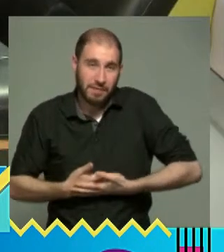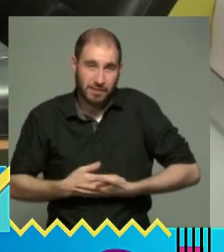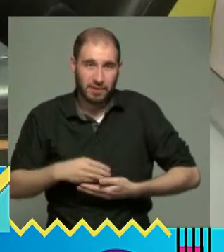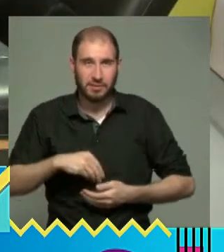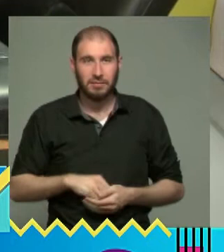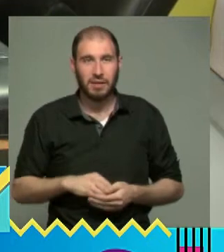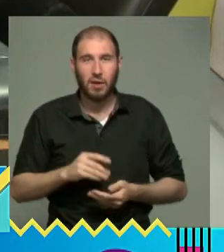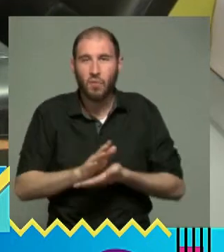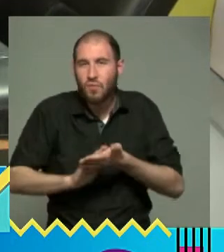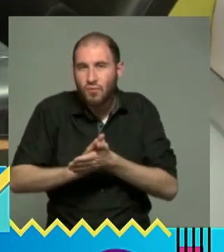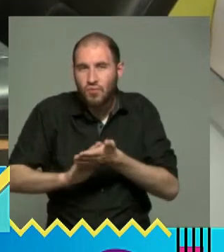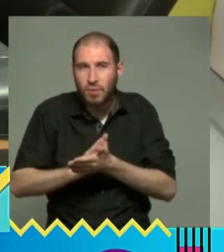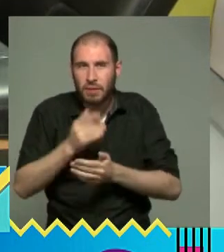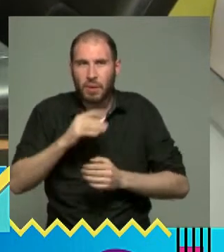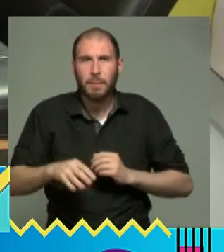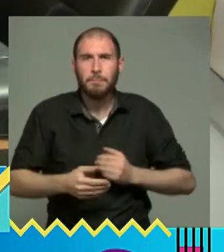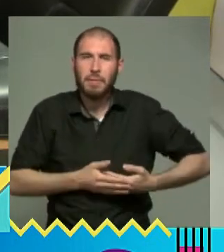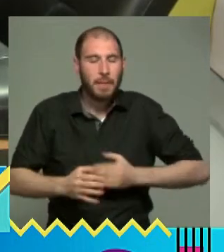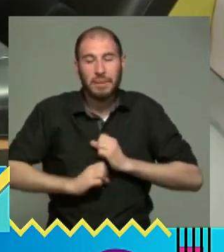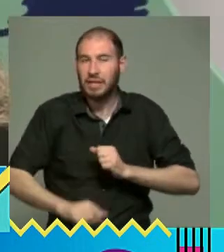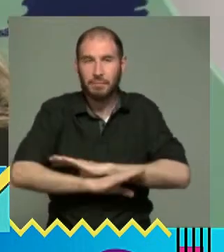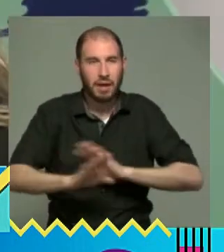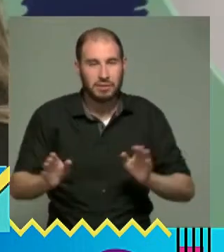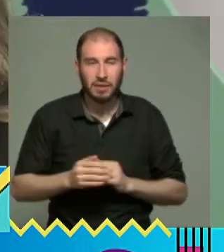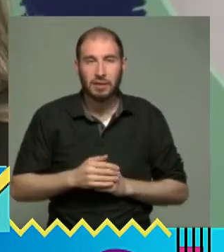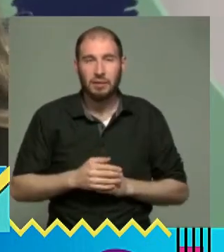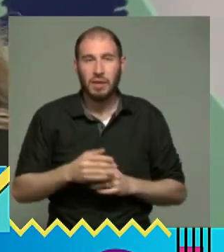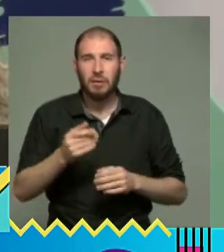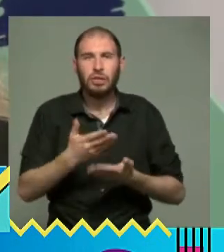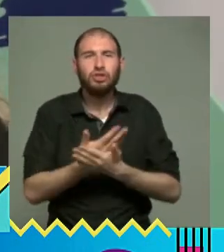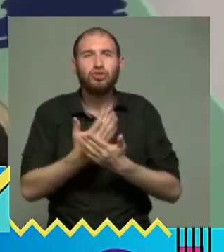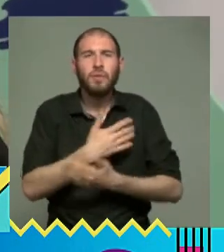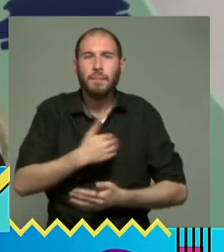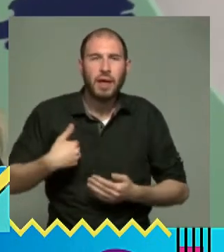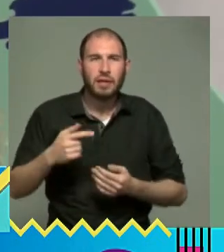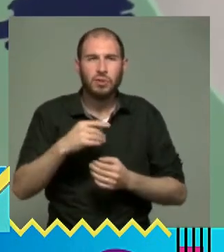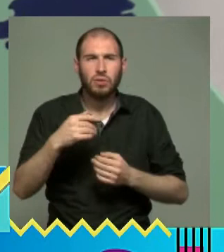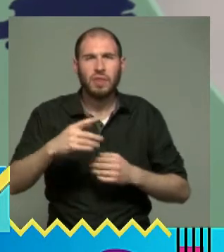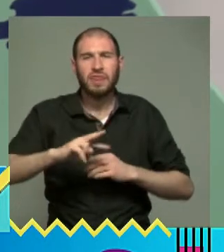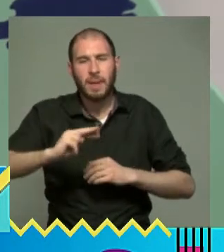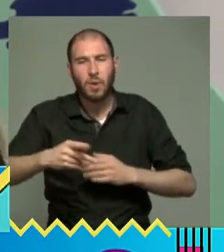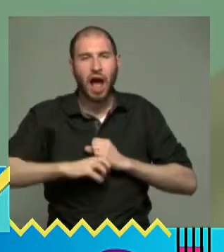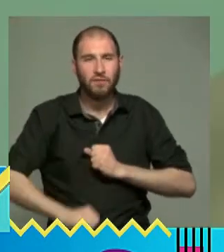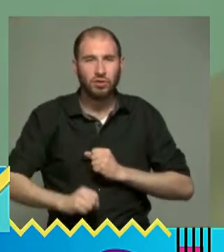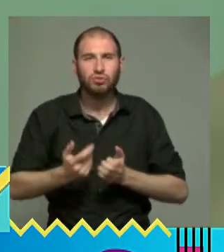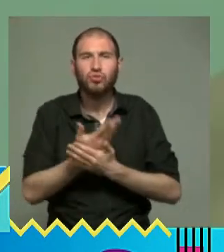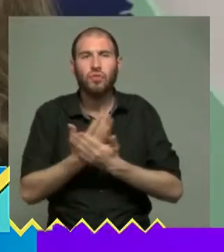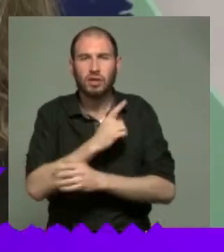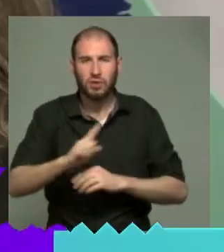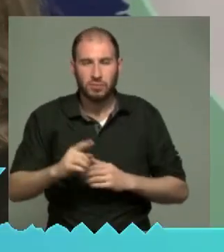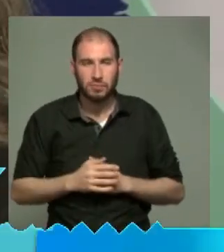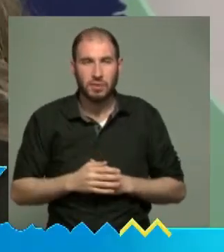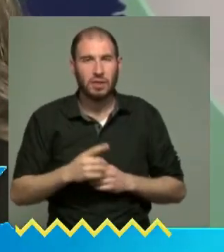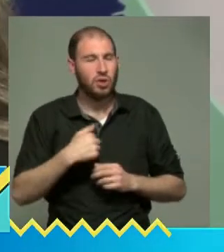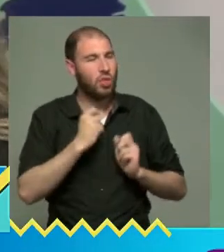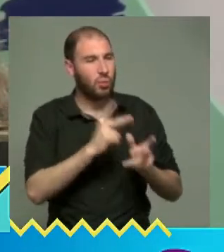el Buscarle argumento la por el vuelta cual- para que no matemos más bebés. Buscarle la vuelta para que no sufra la madre el síndrome post-aborto. Bueno, pero Buscarle eso la te vuelta. digo